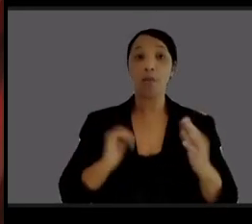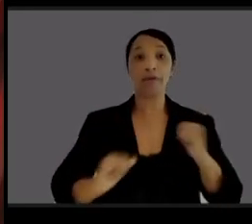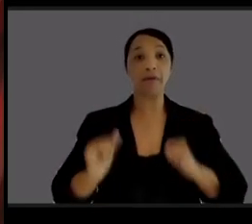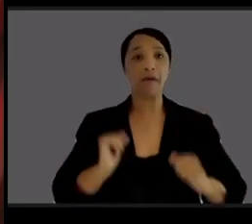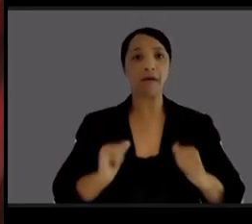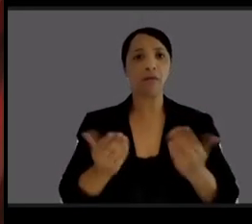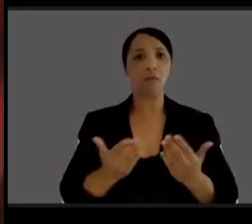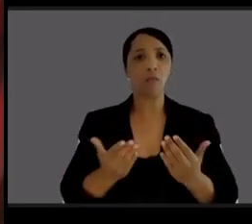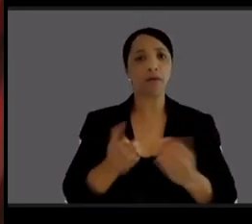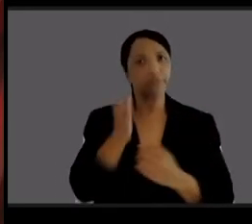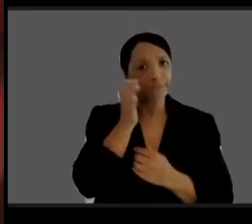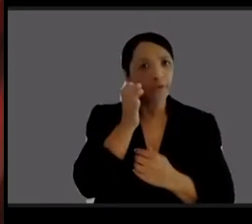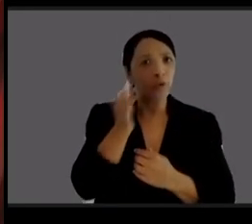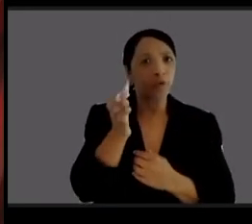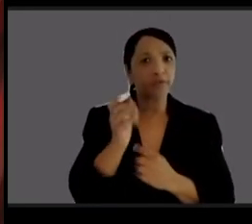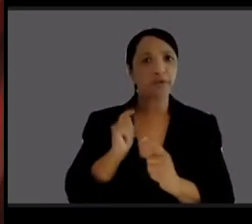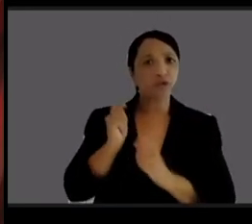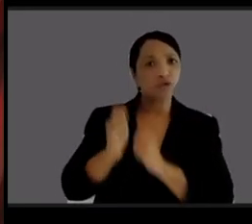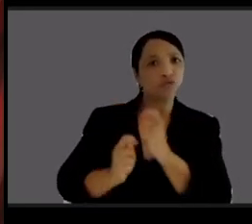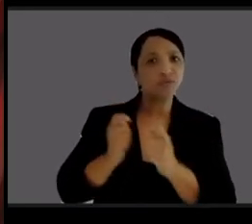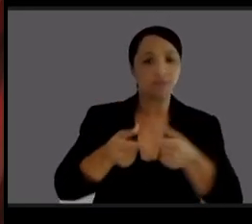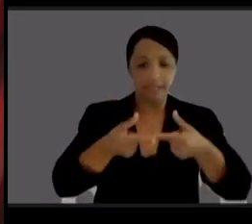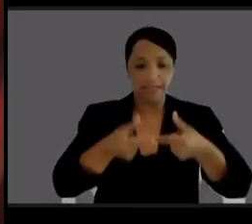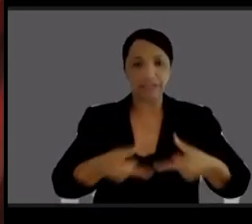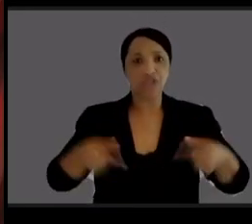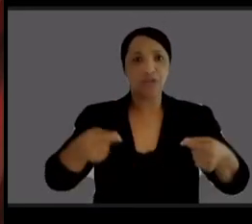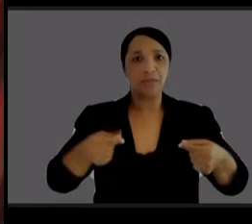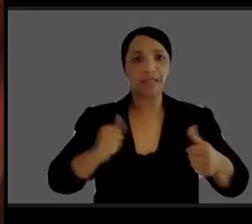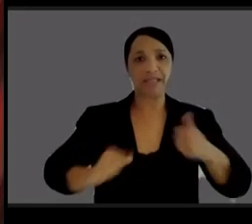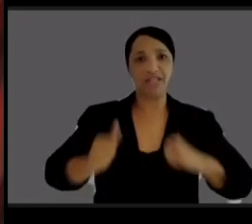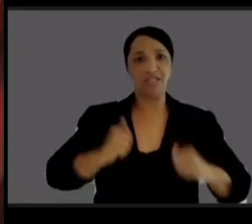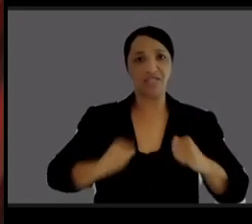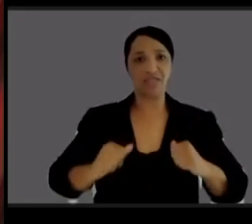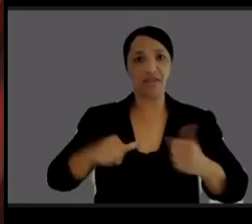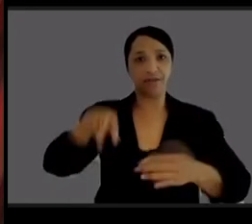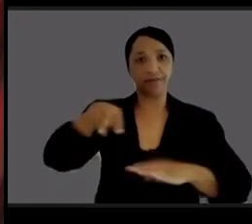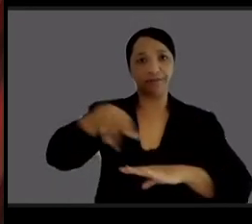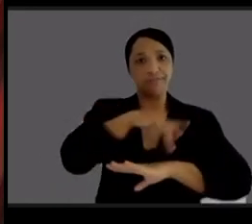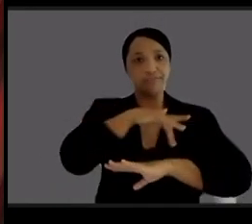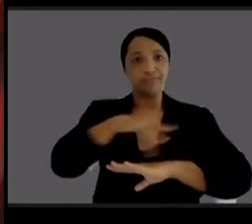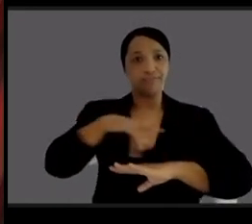presentar un acto de inauguración que representa